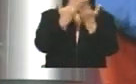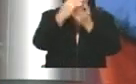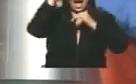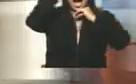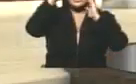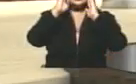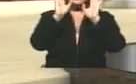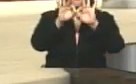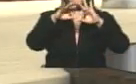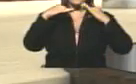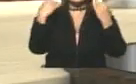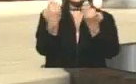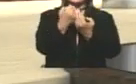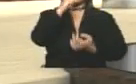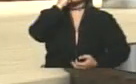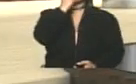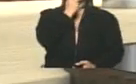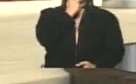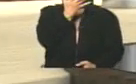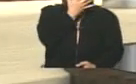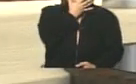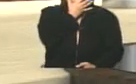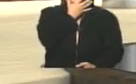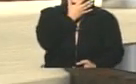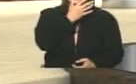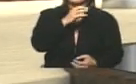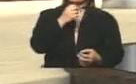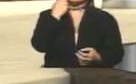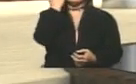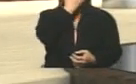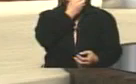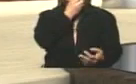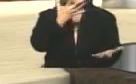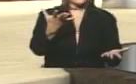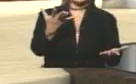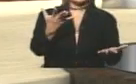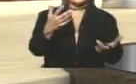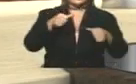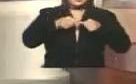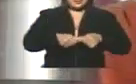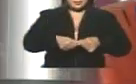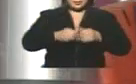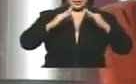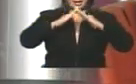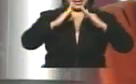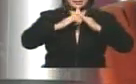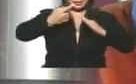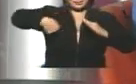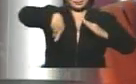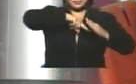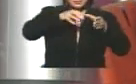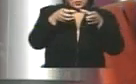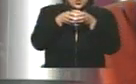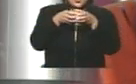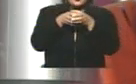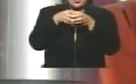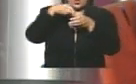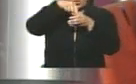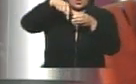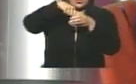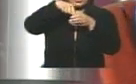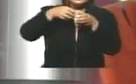vinculando el cómo identificarnos en nuestro propio espacio. Desde que estamos en el hogar, a ir a lo